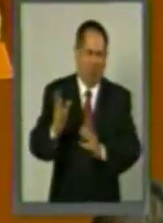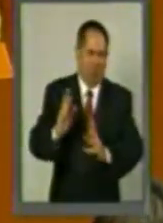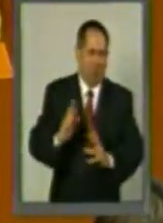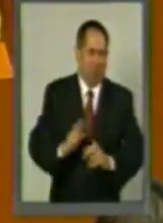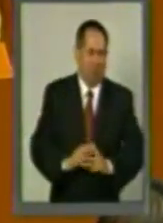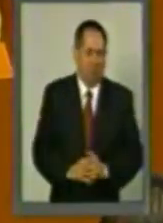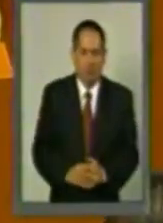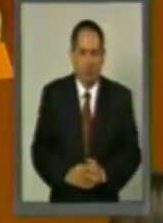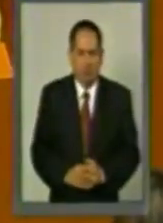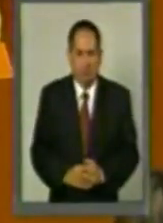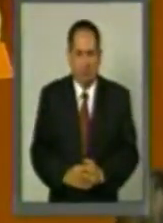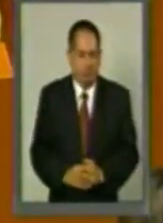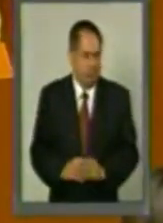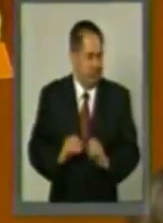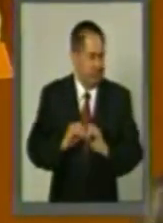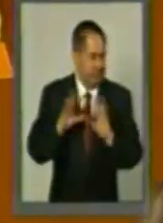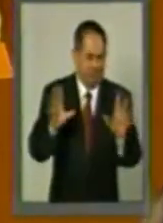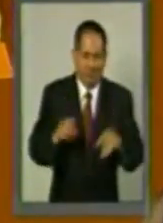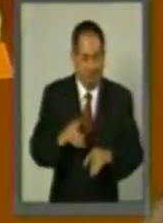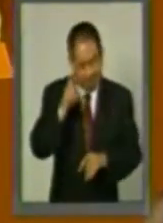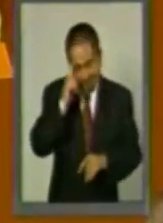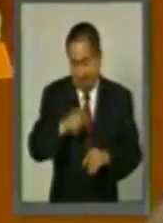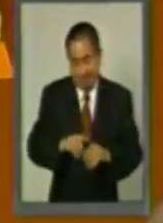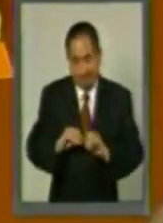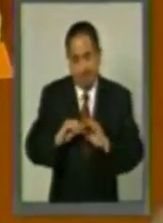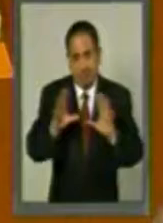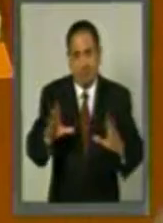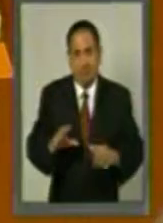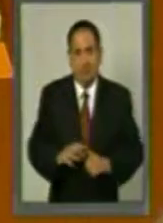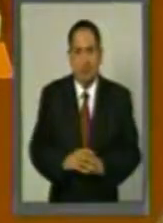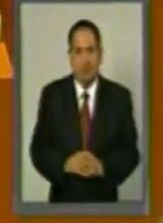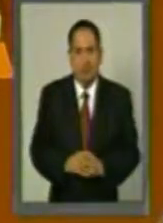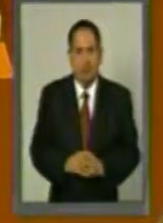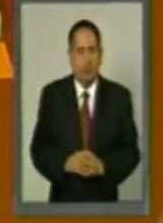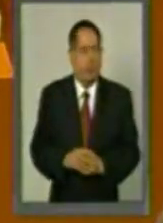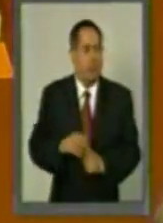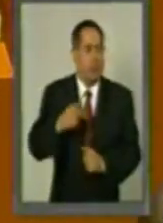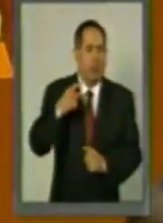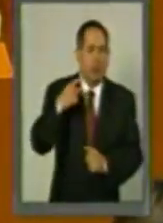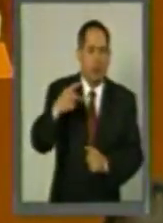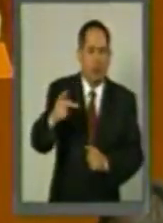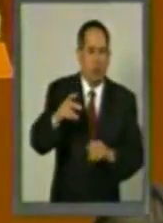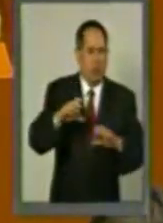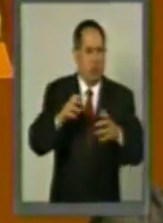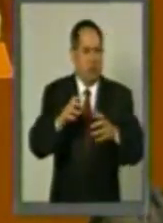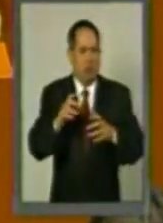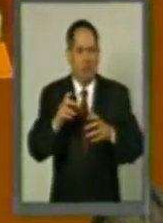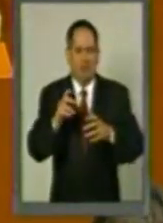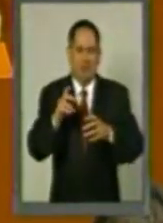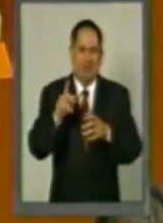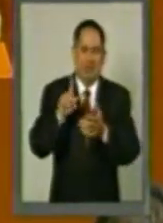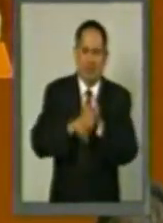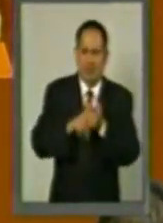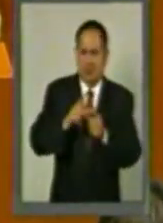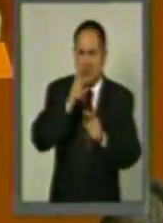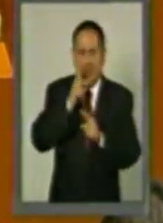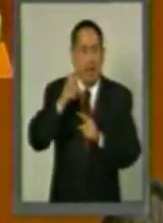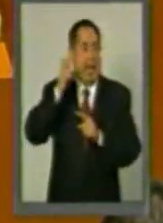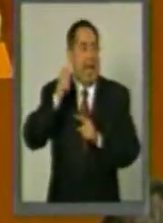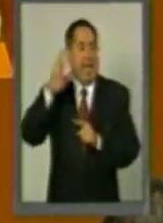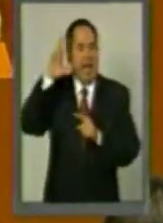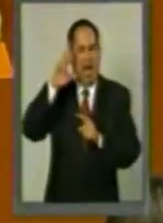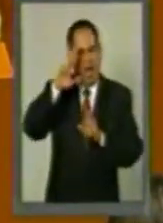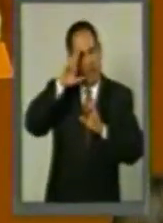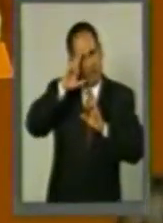Sin duda, su padre ha sido uno de los políticos más respetados que